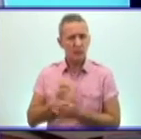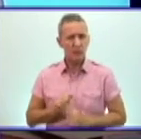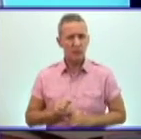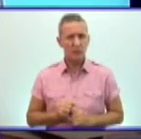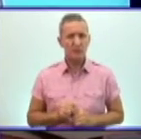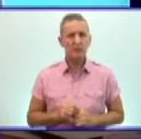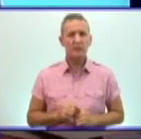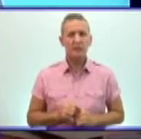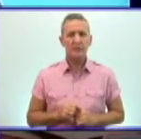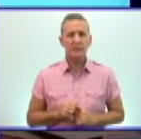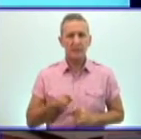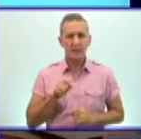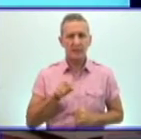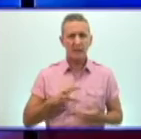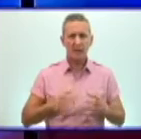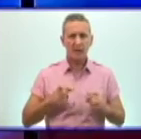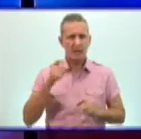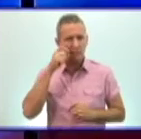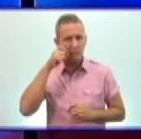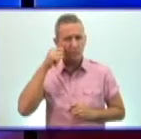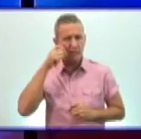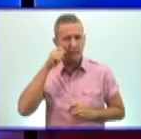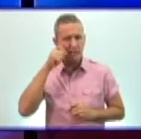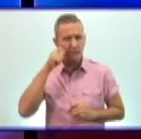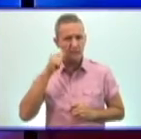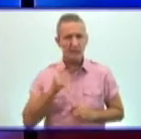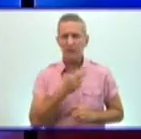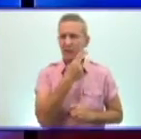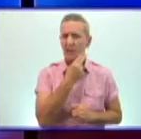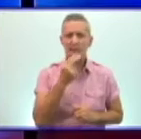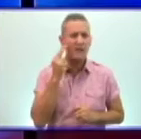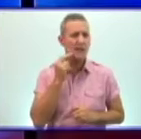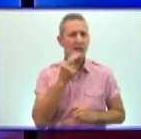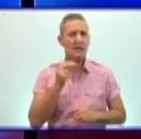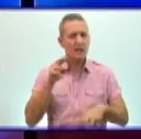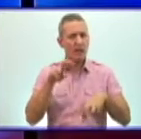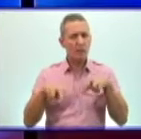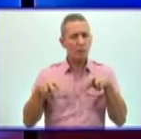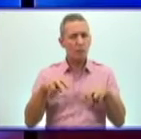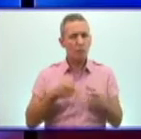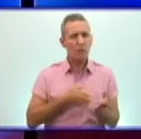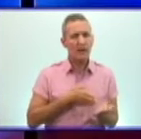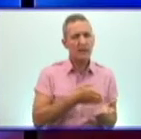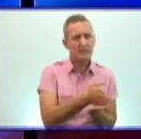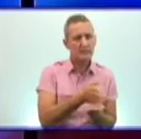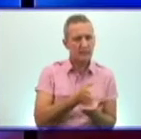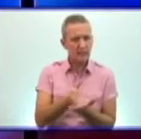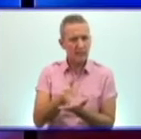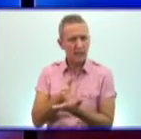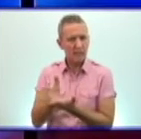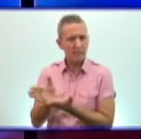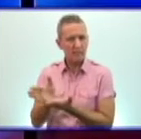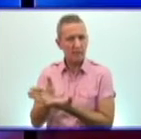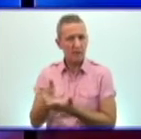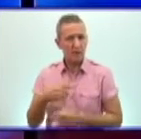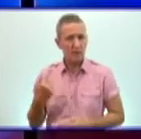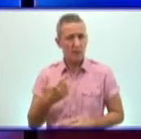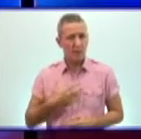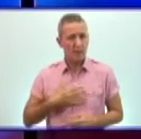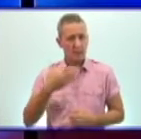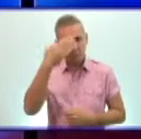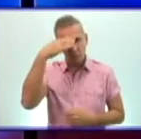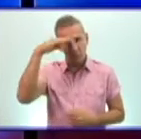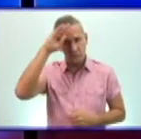legado de Antonio Maceo y de José Martí. Es el buscar camino para nuestra patria, desde